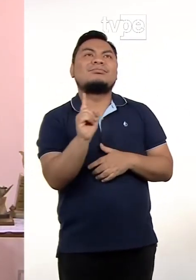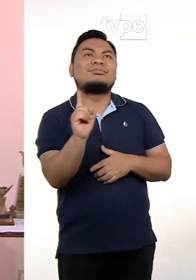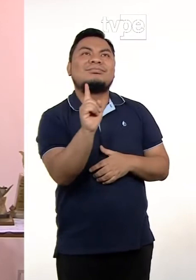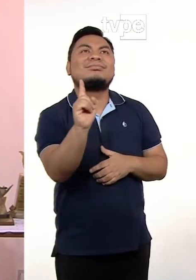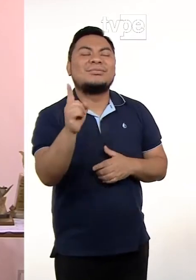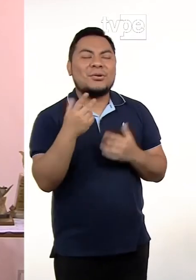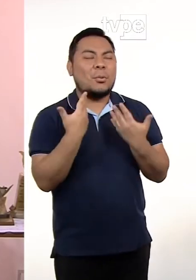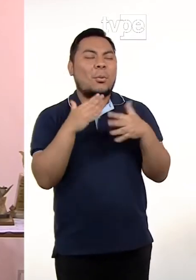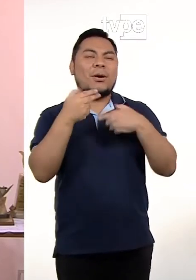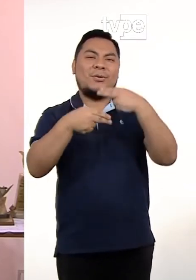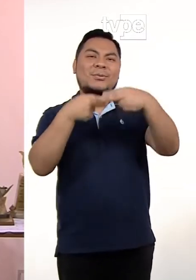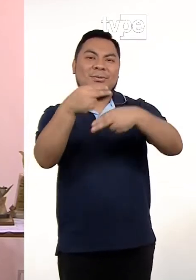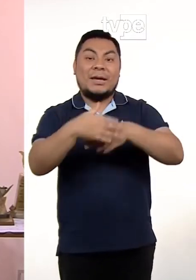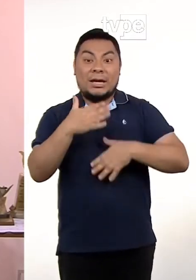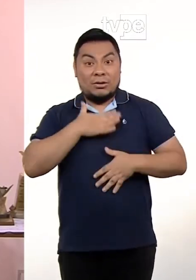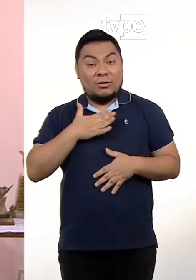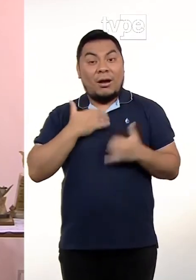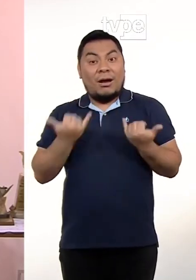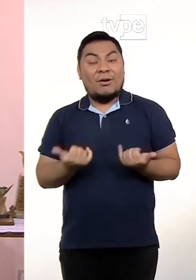18 nietos.